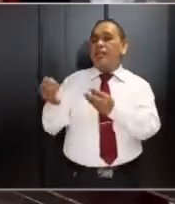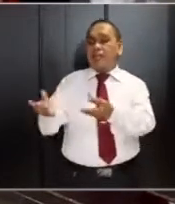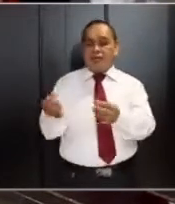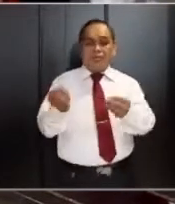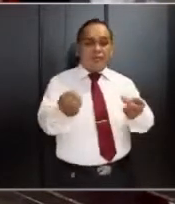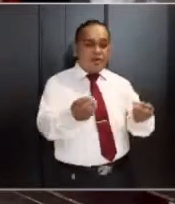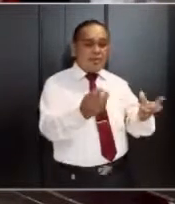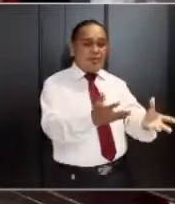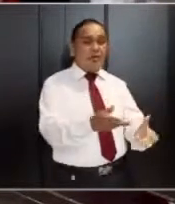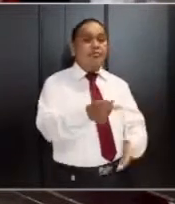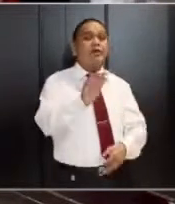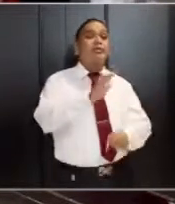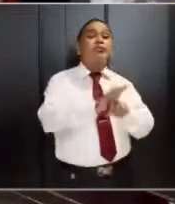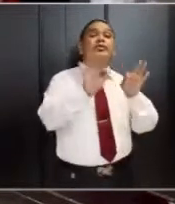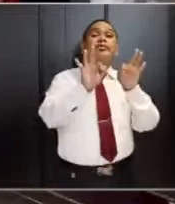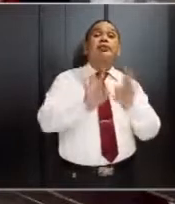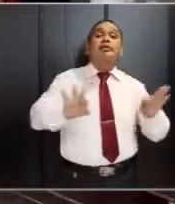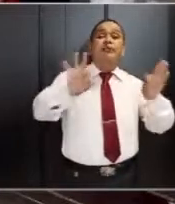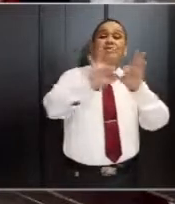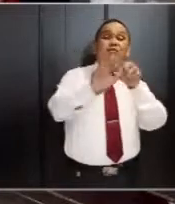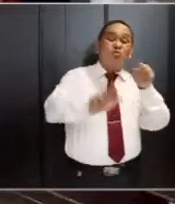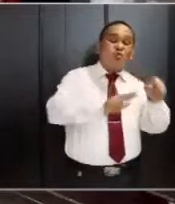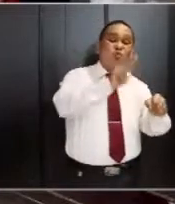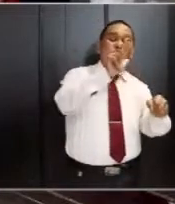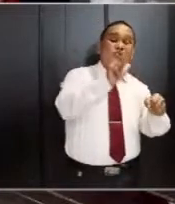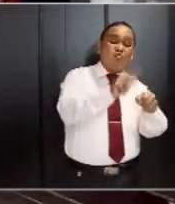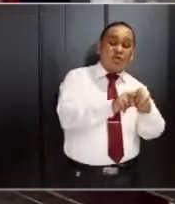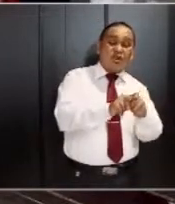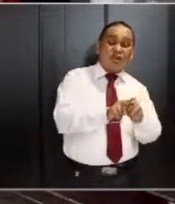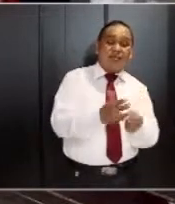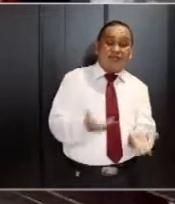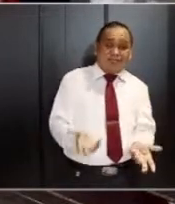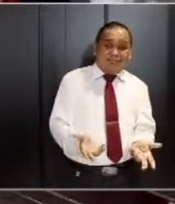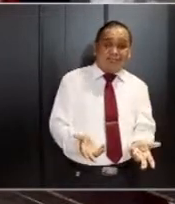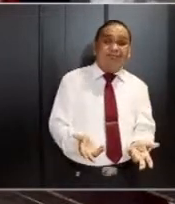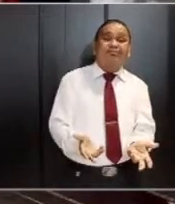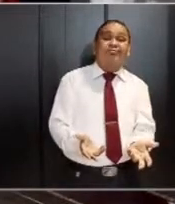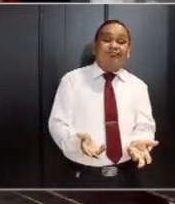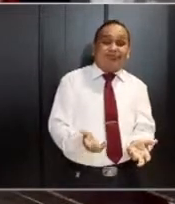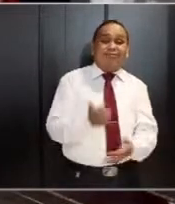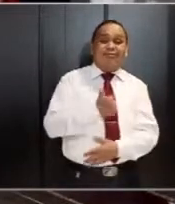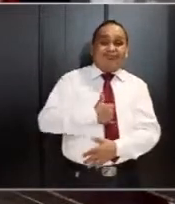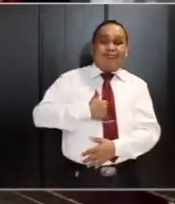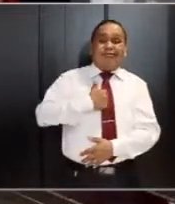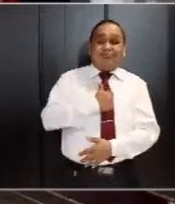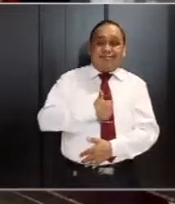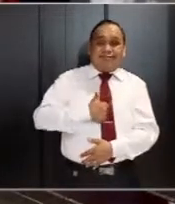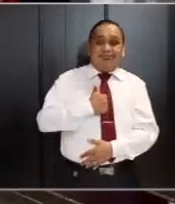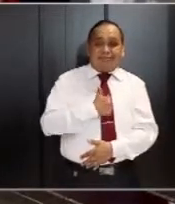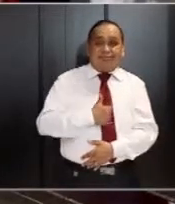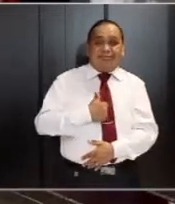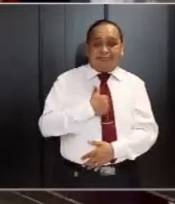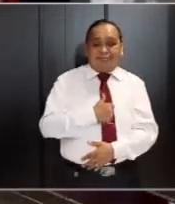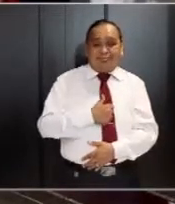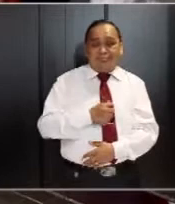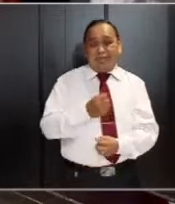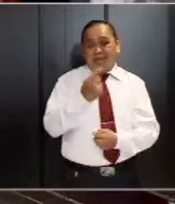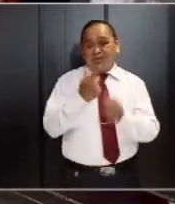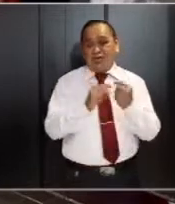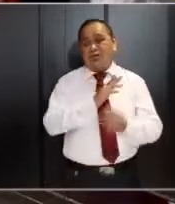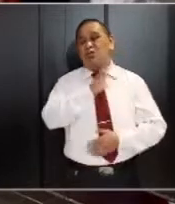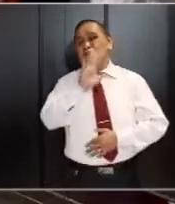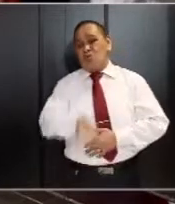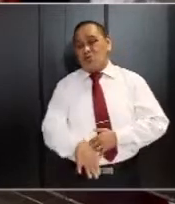más importante, los hospitales, porque ahorita con la pandemia, de verdad, desgraciadamente muchos se nos adelantaron, pero sí